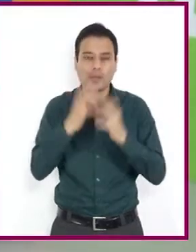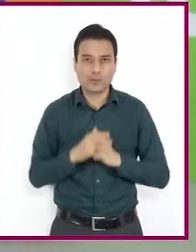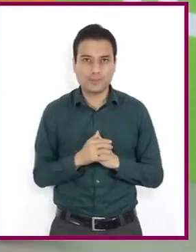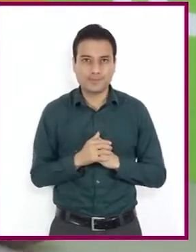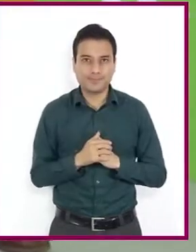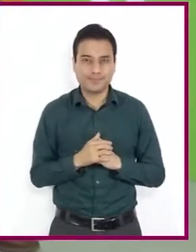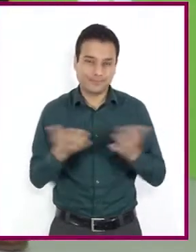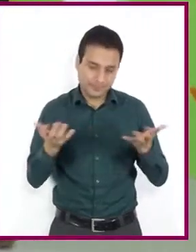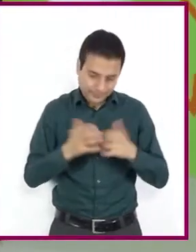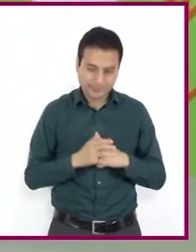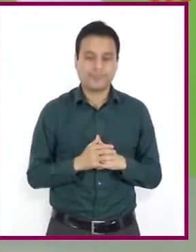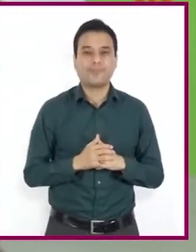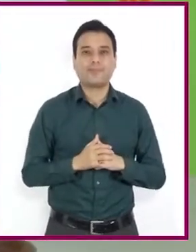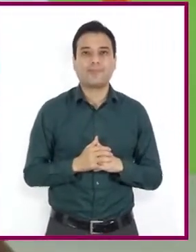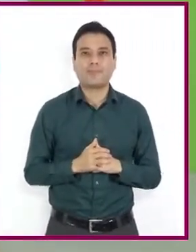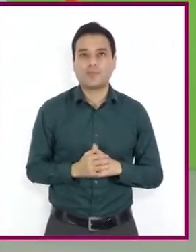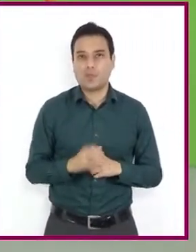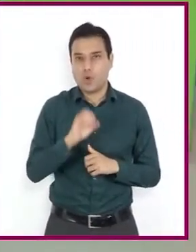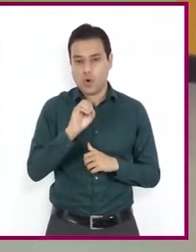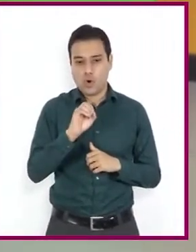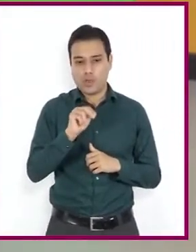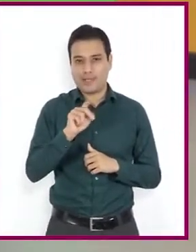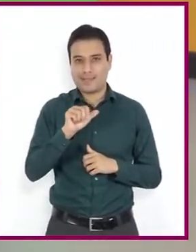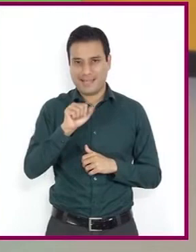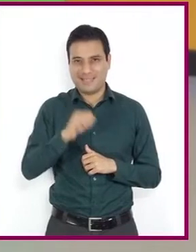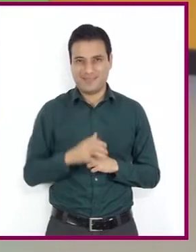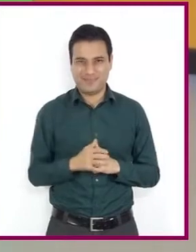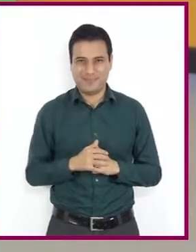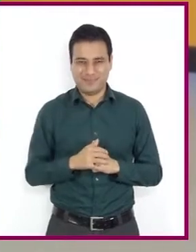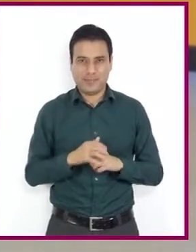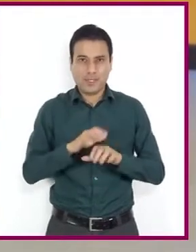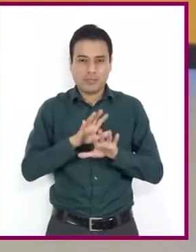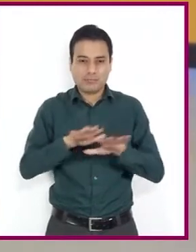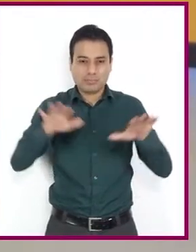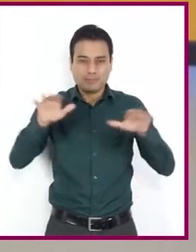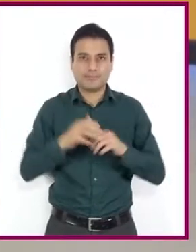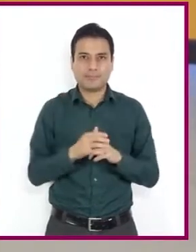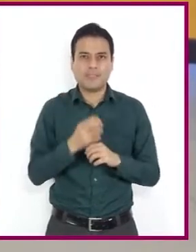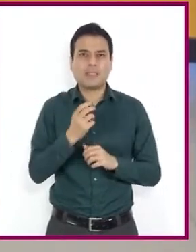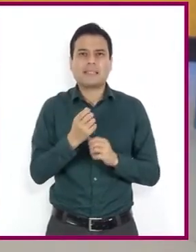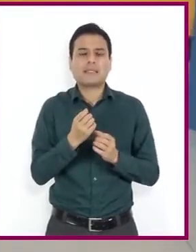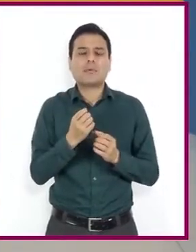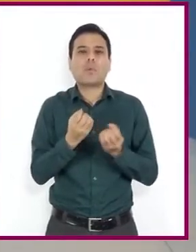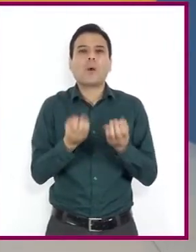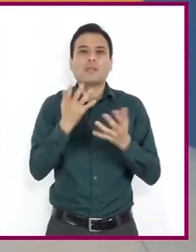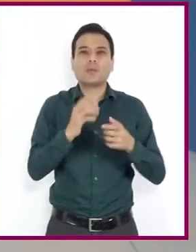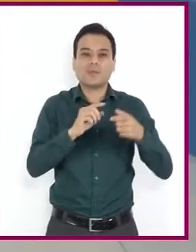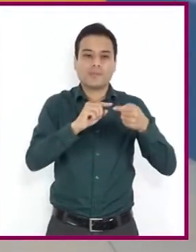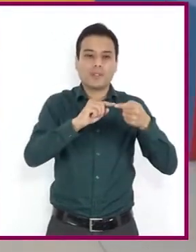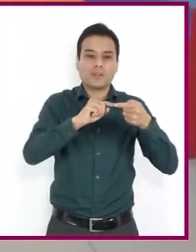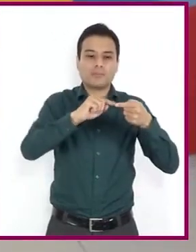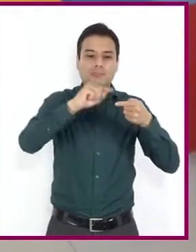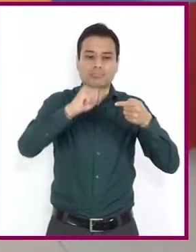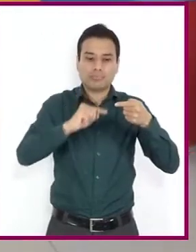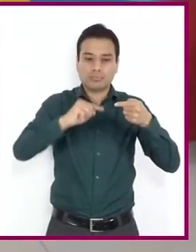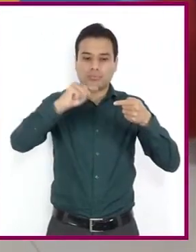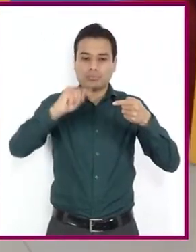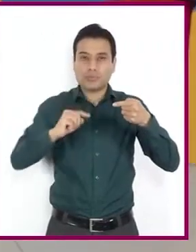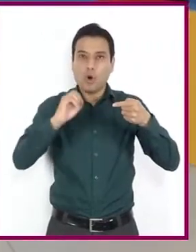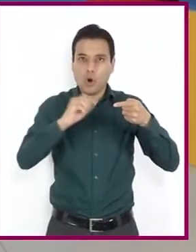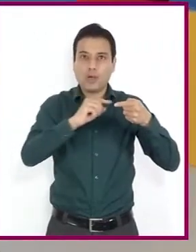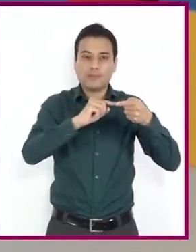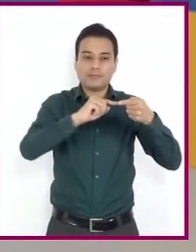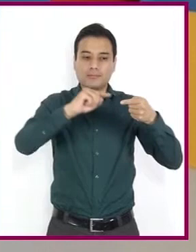de las ondas longitudinales, la amplitud corresponde a qué tanto se comprime la onda, comparada con áreas de